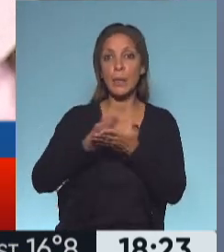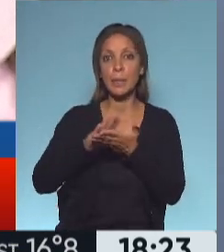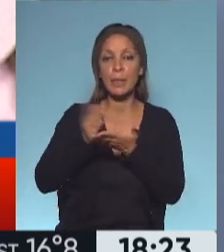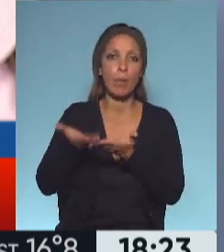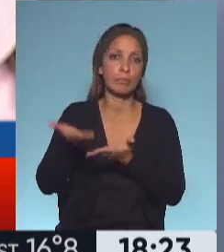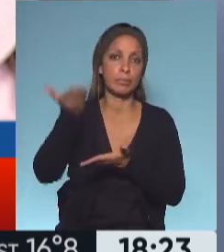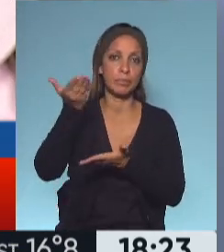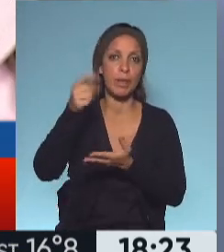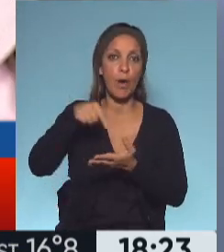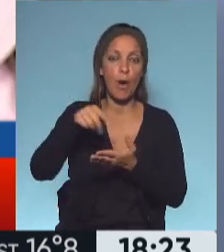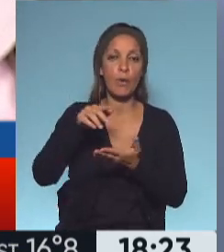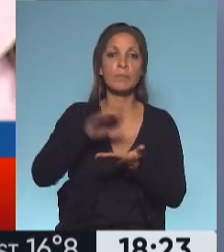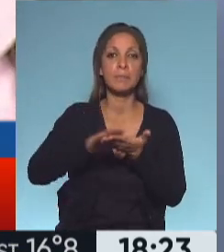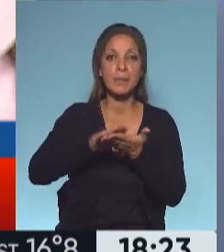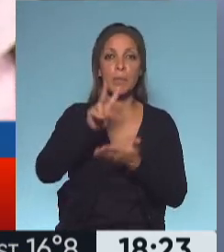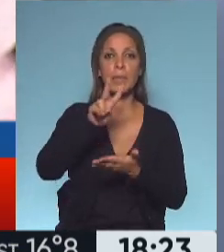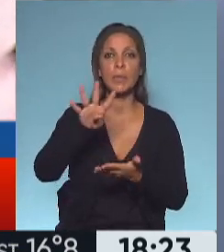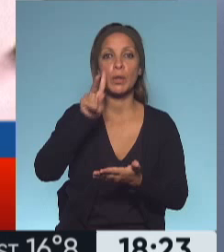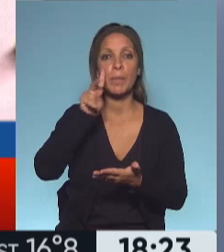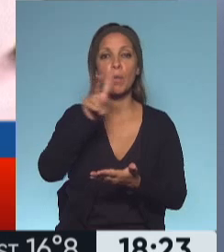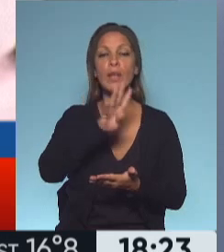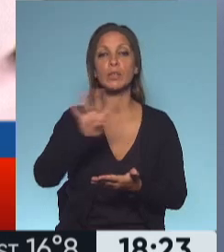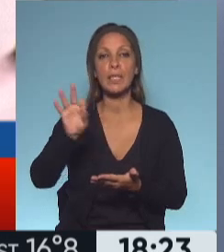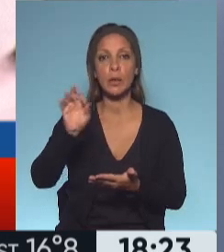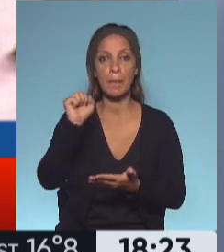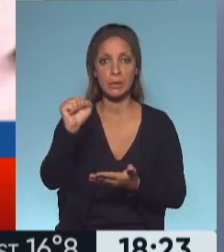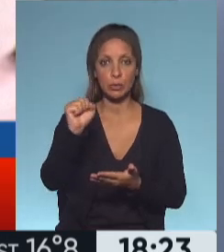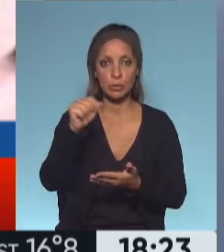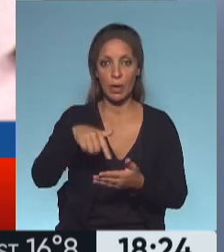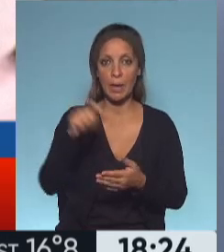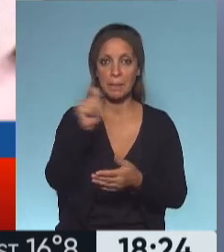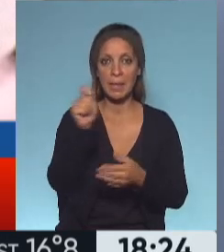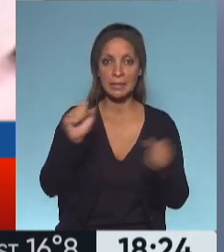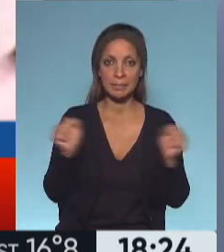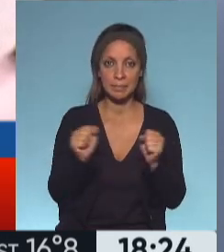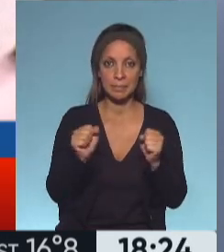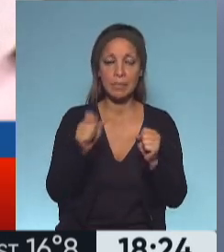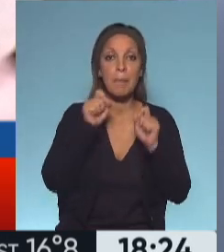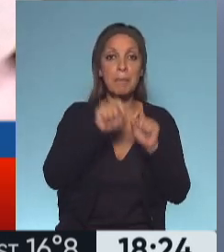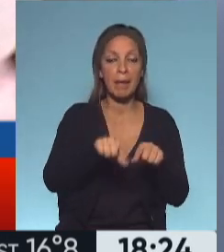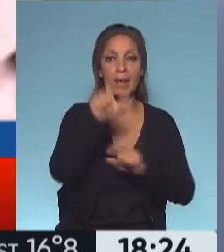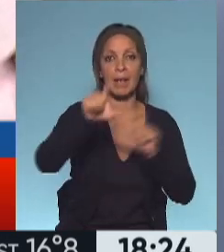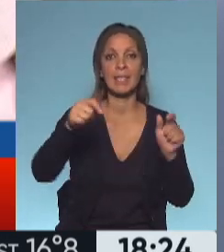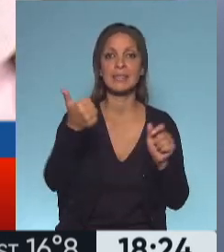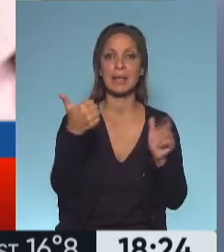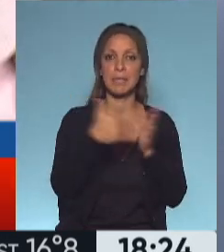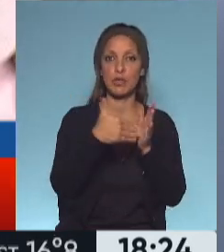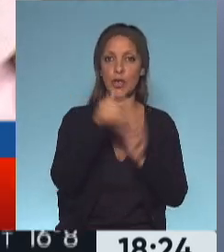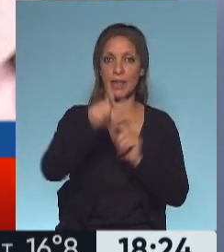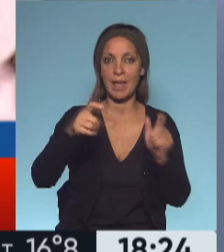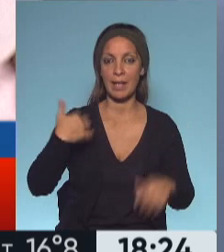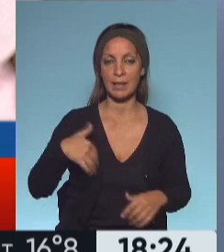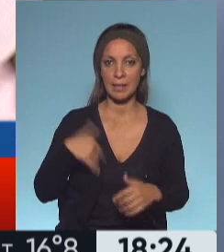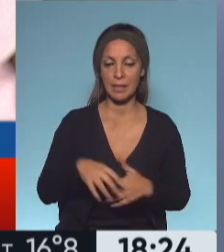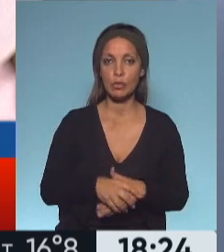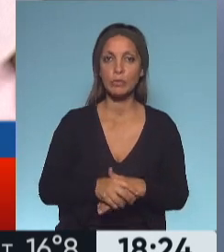está hoy en 24.400 pesos en el mes de mayo, una referencia para 6 millones de argentinos, una parte importante,